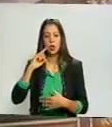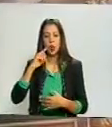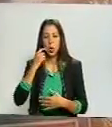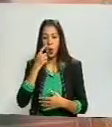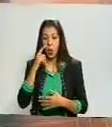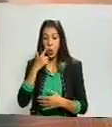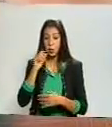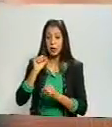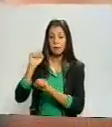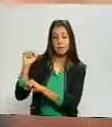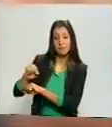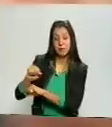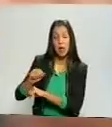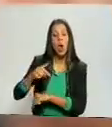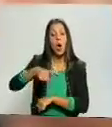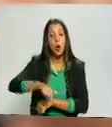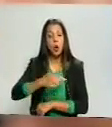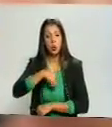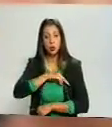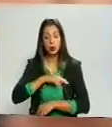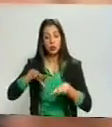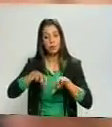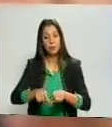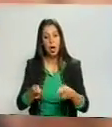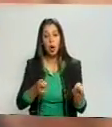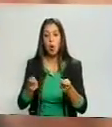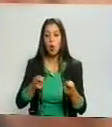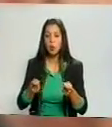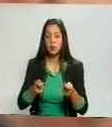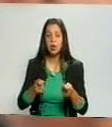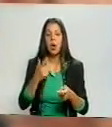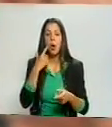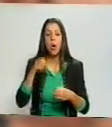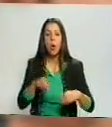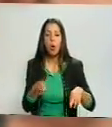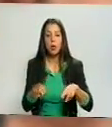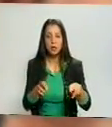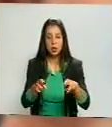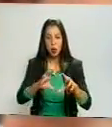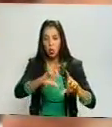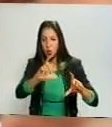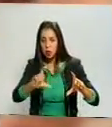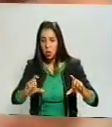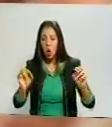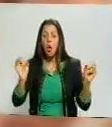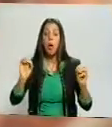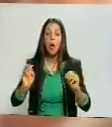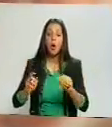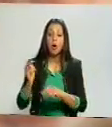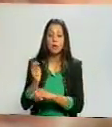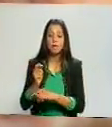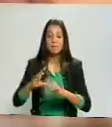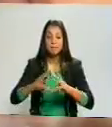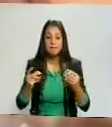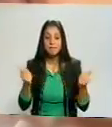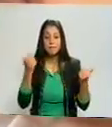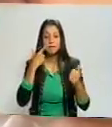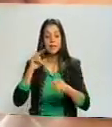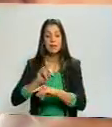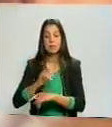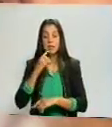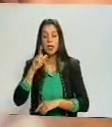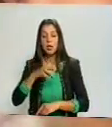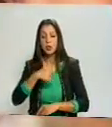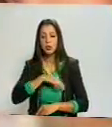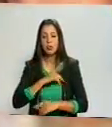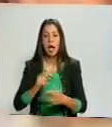o garantizamos el control del arco minero del Orinoco, o el arco minero desaparecerá, y con él nuestra mayor